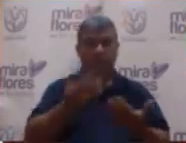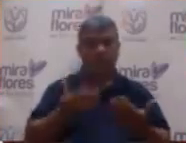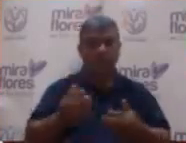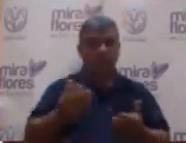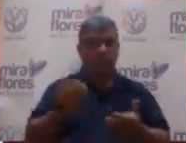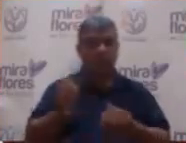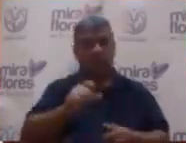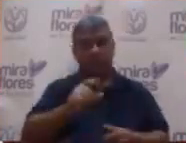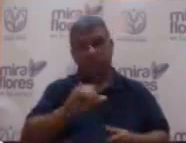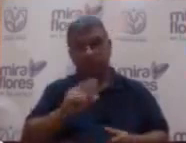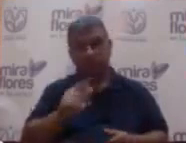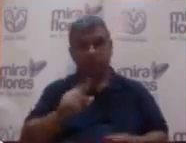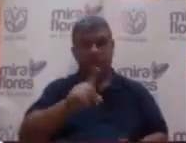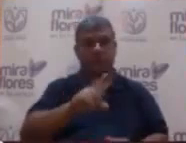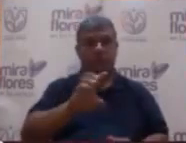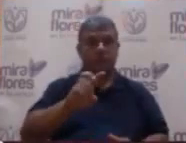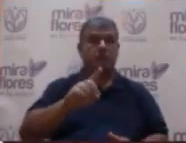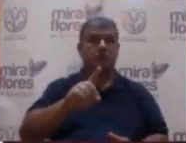es el oficio número